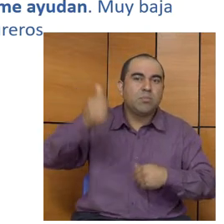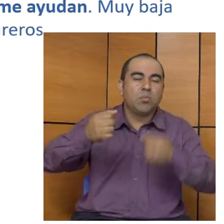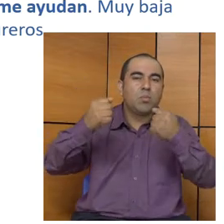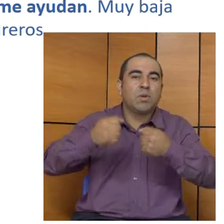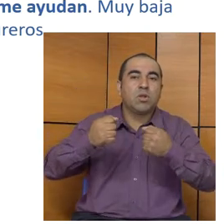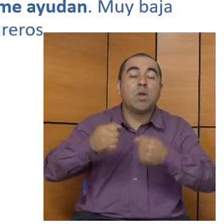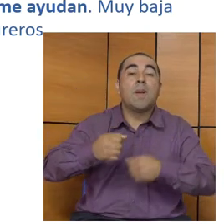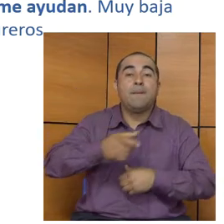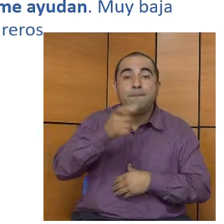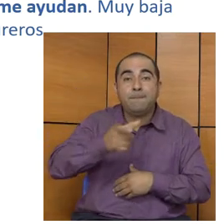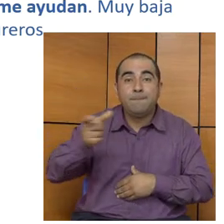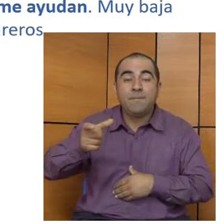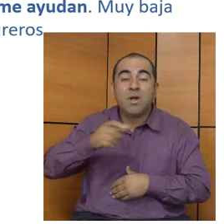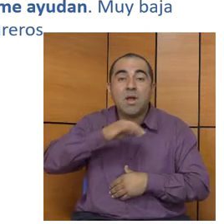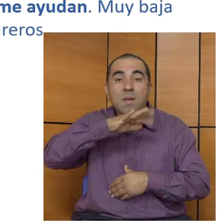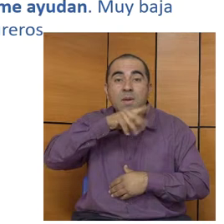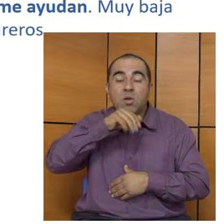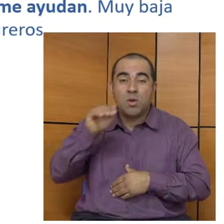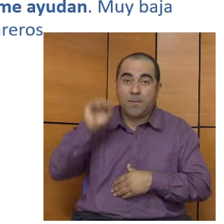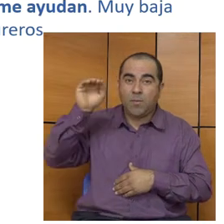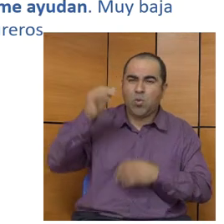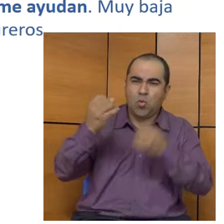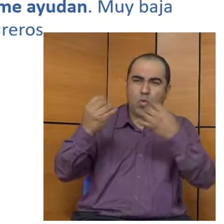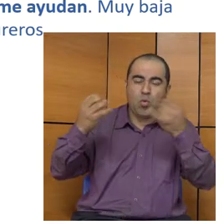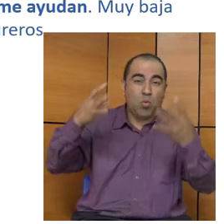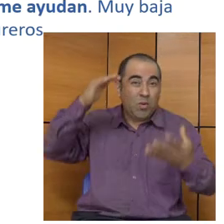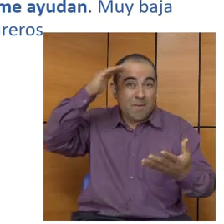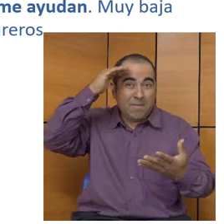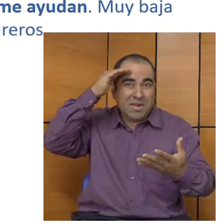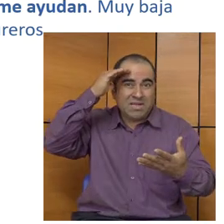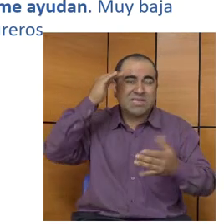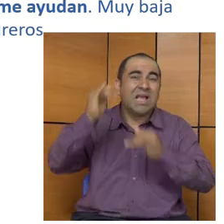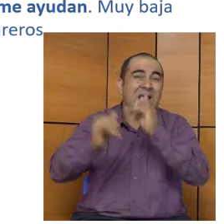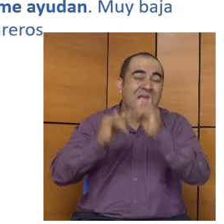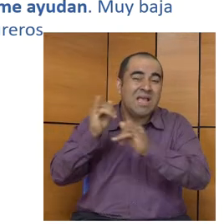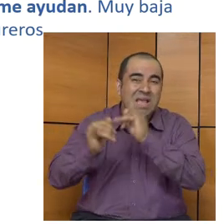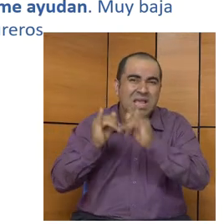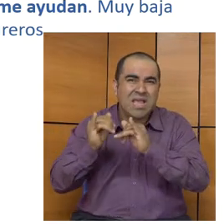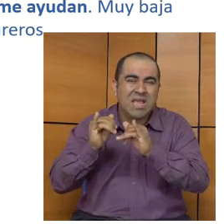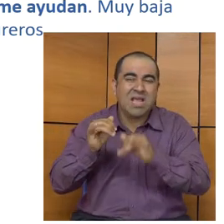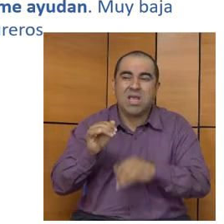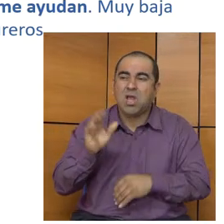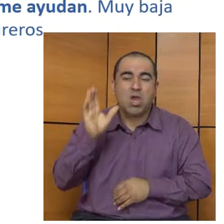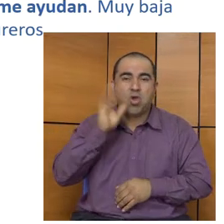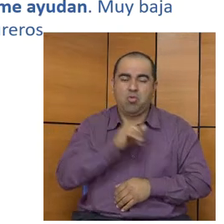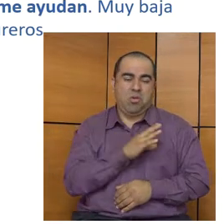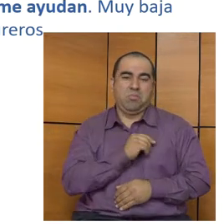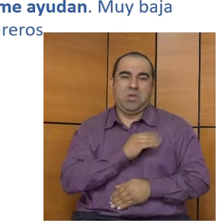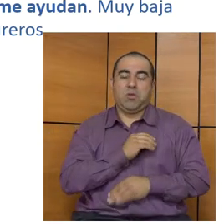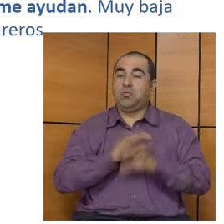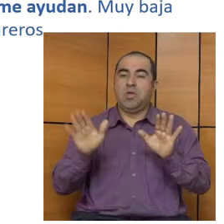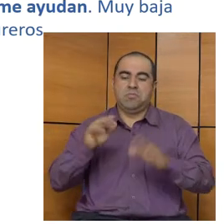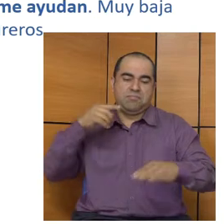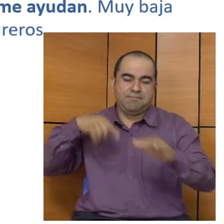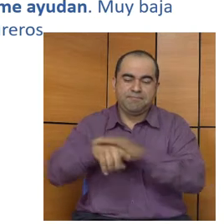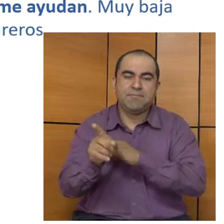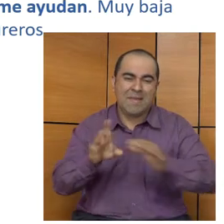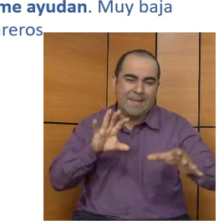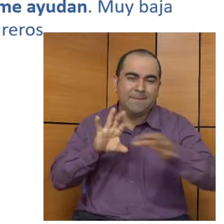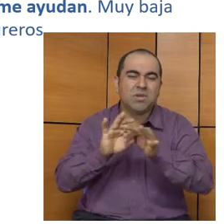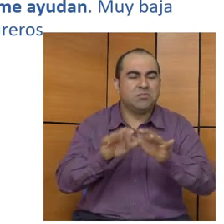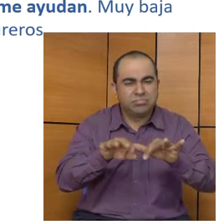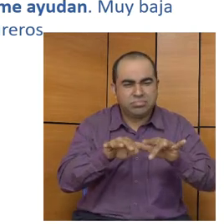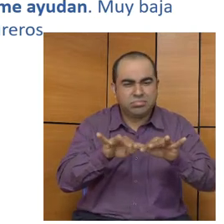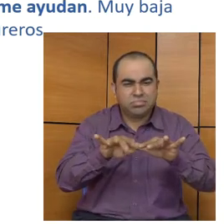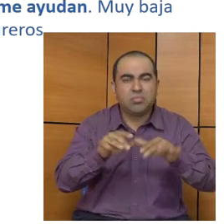personas mayores que tenían mucha experiencia con Internet. Gente que no tenía ningún miedo para entrar en Internet, para usar los servicios